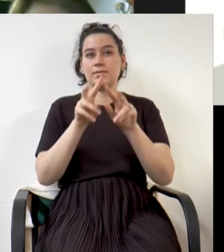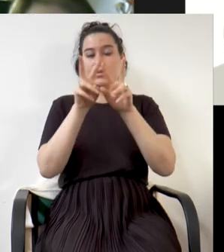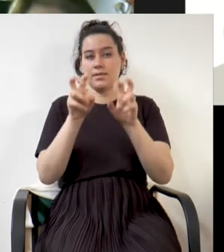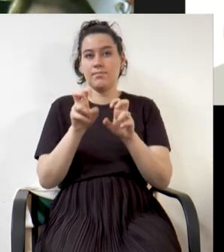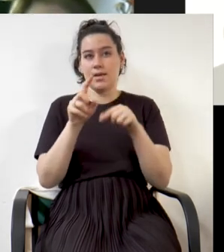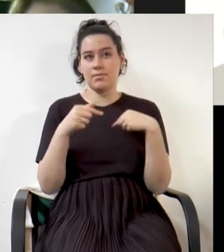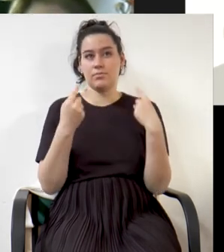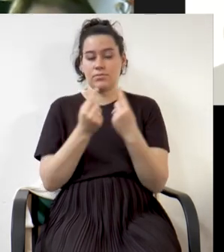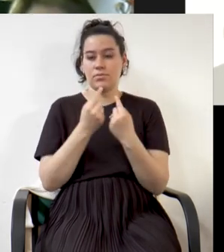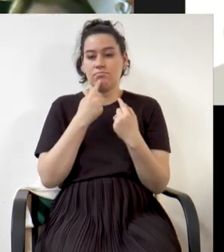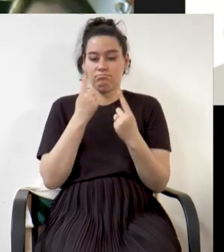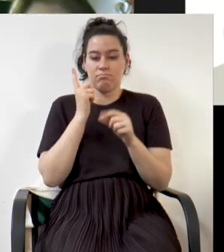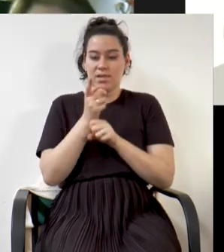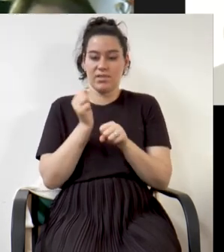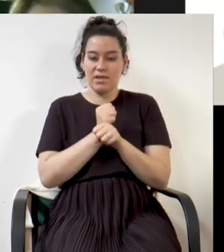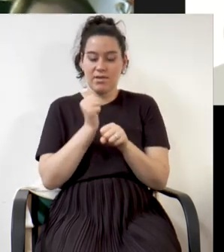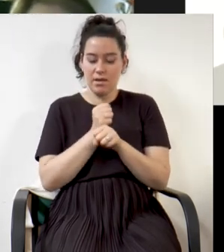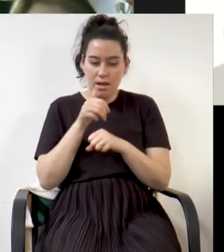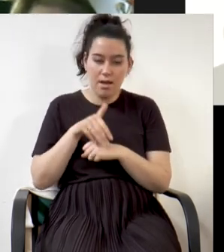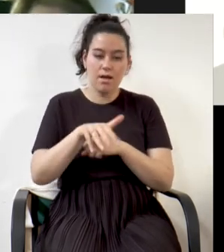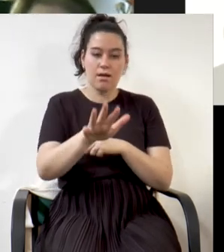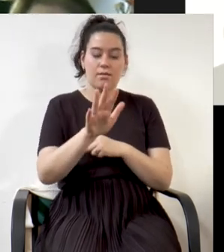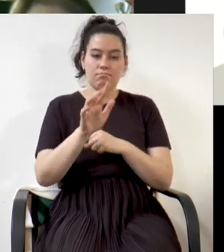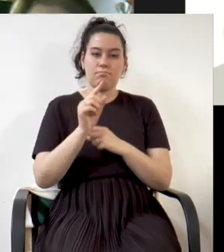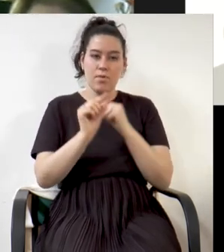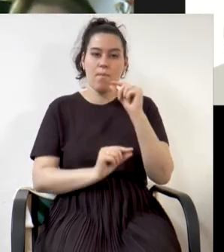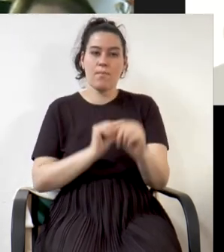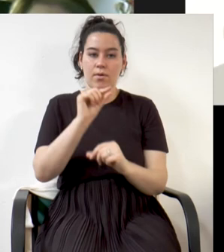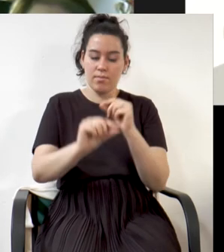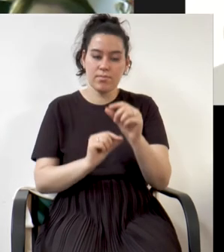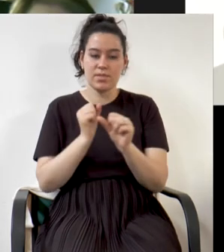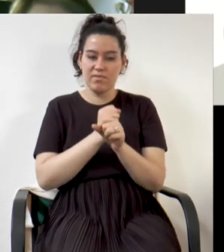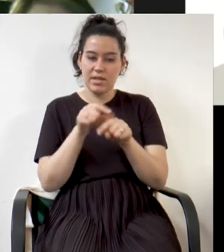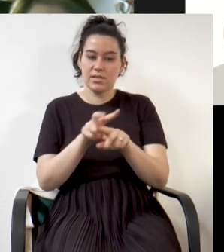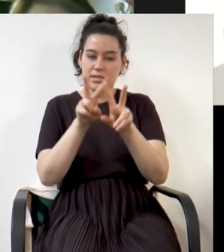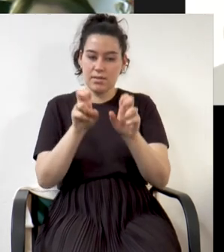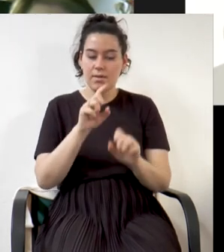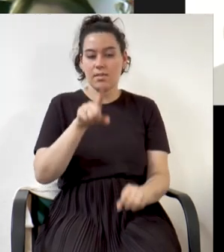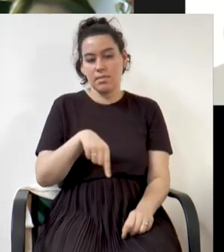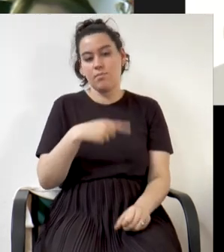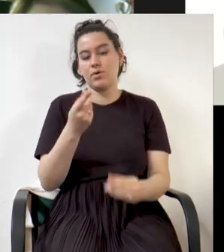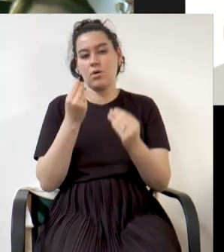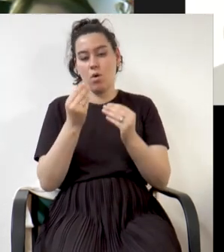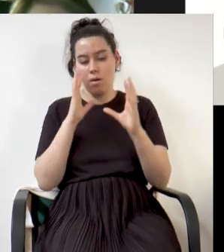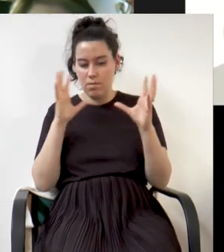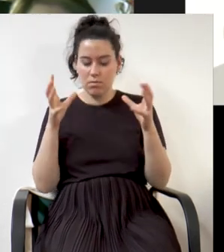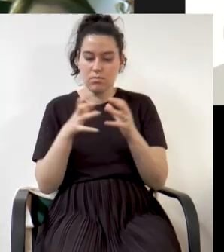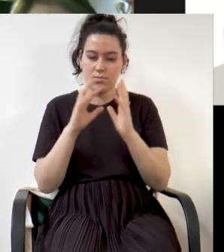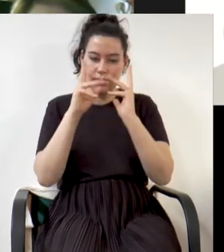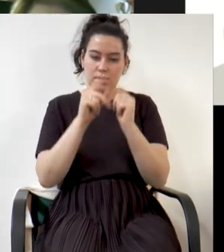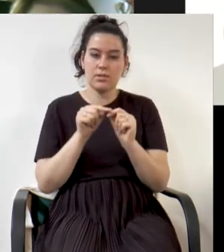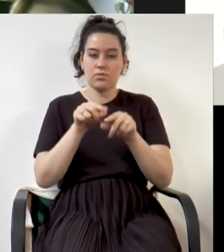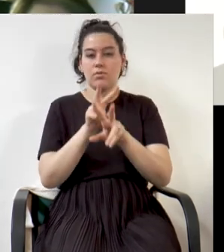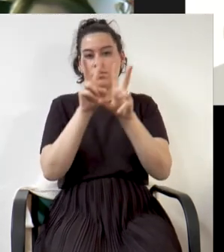es como debemos de trabajar y como debemos de ir empujando en esa dirección. Después, ¿cómo nos nucleamos? Es